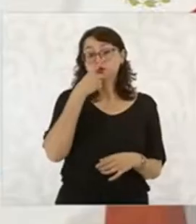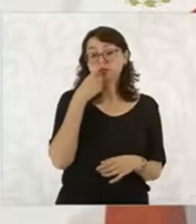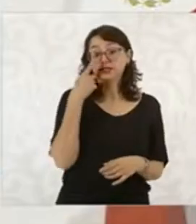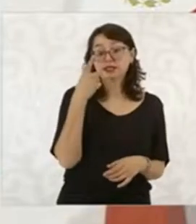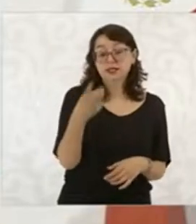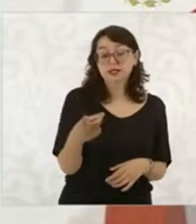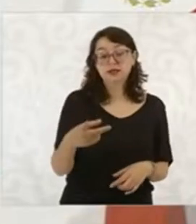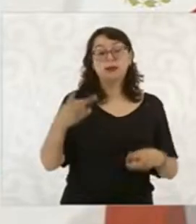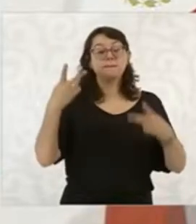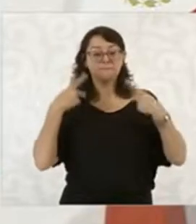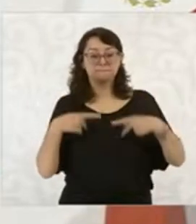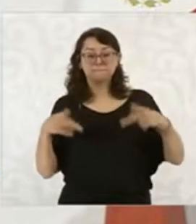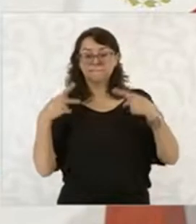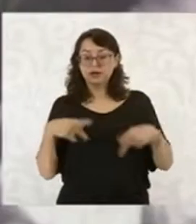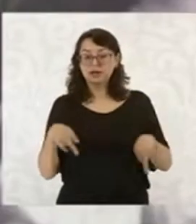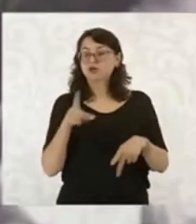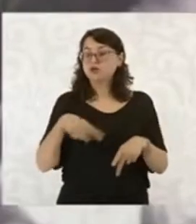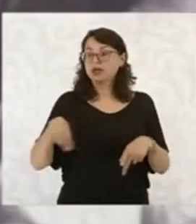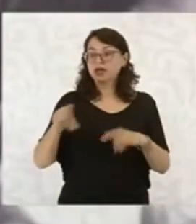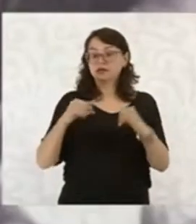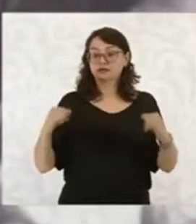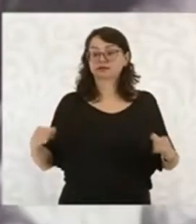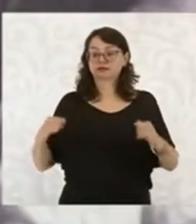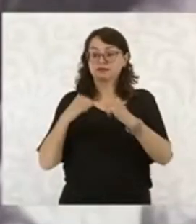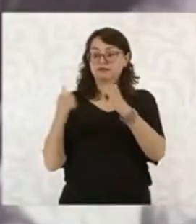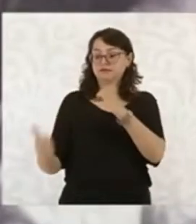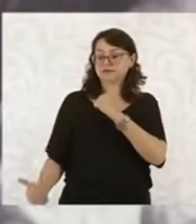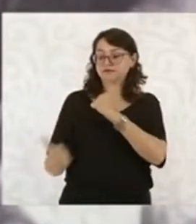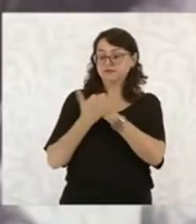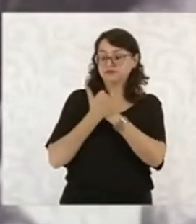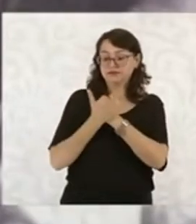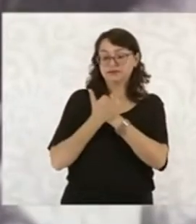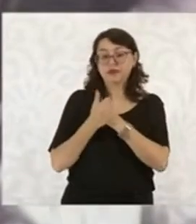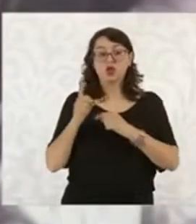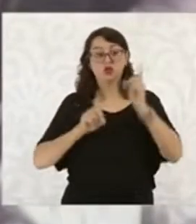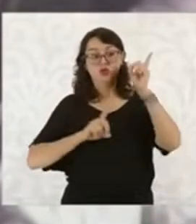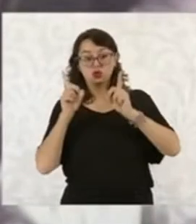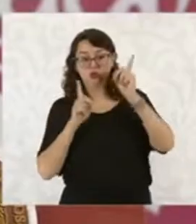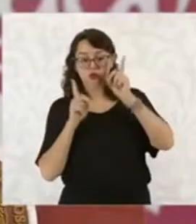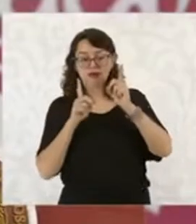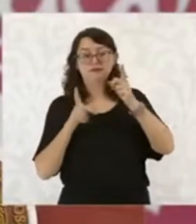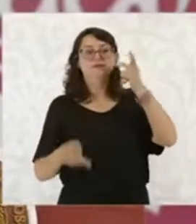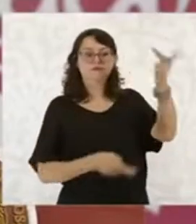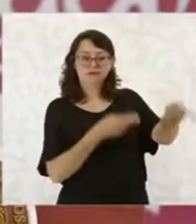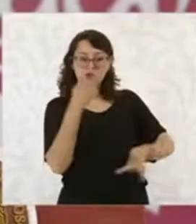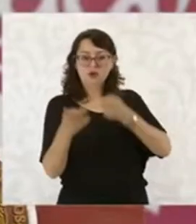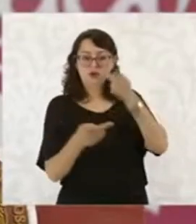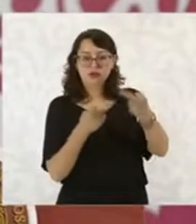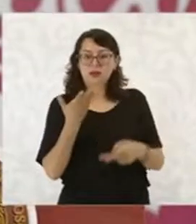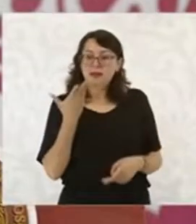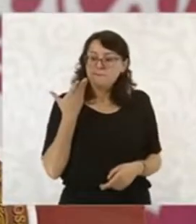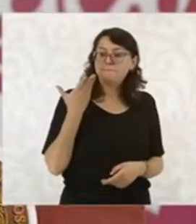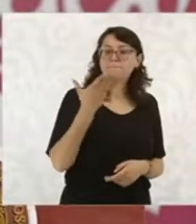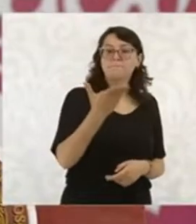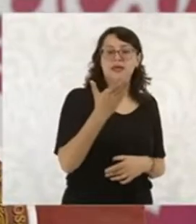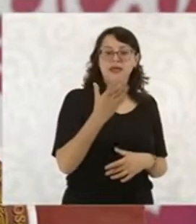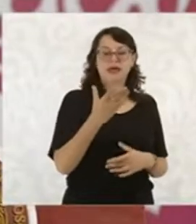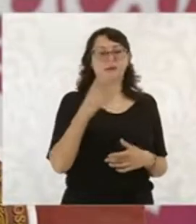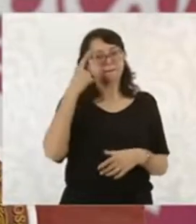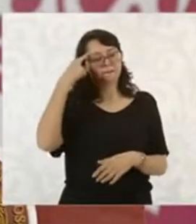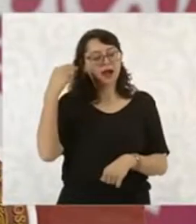que los usuarios se acerquen a esta institución y en su caso disipen sus dudas, pero sobre todo que formulen su solicitud y con